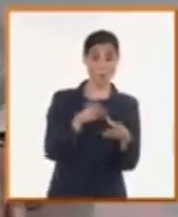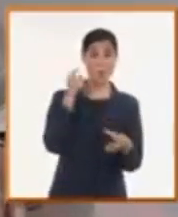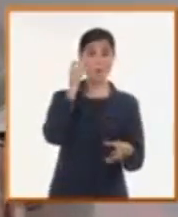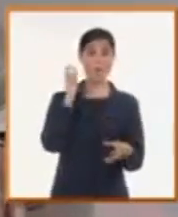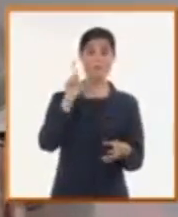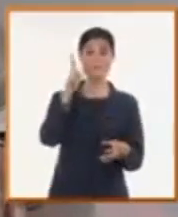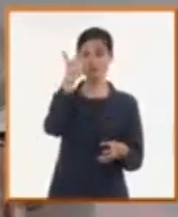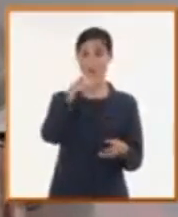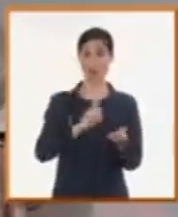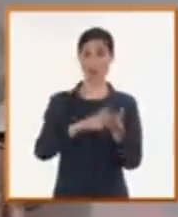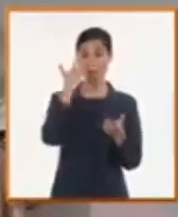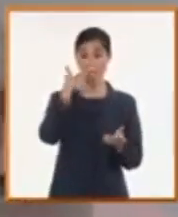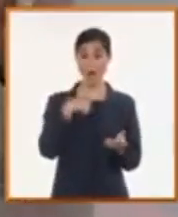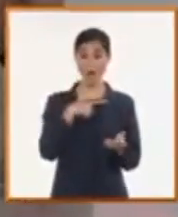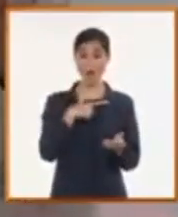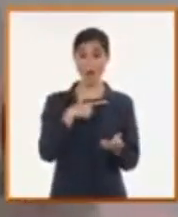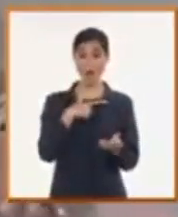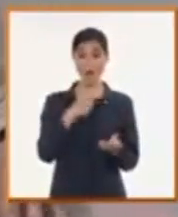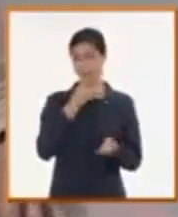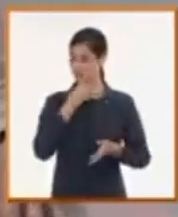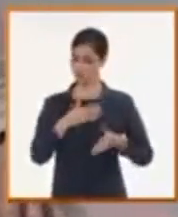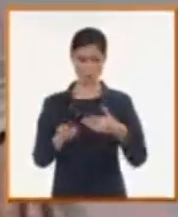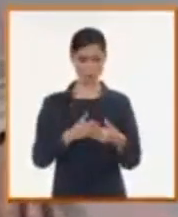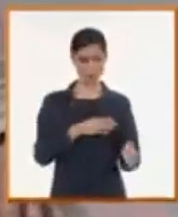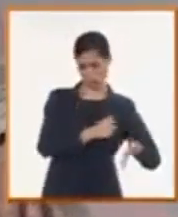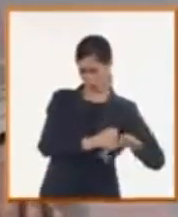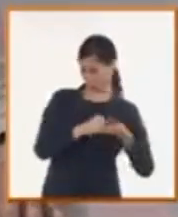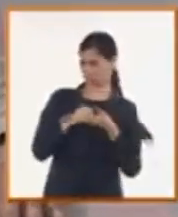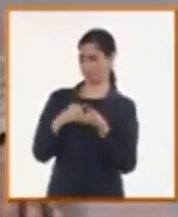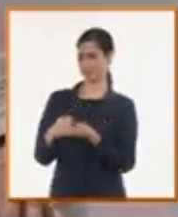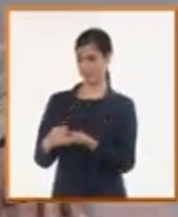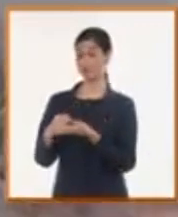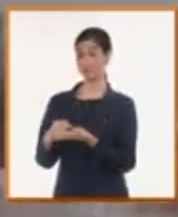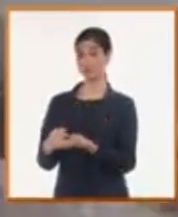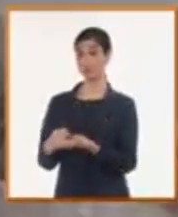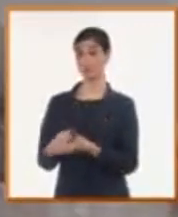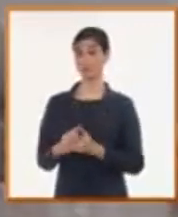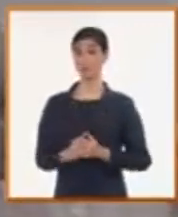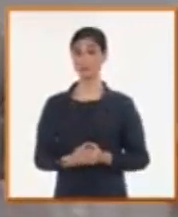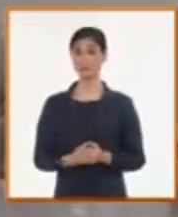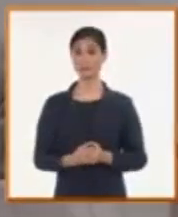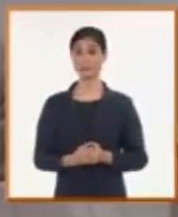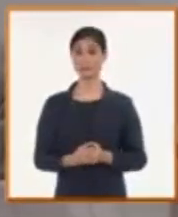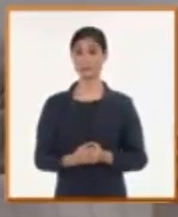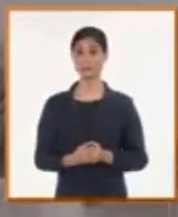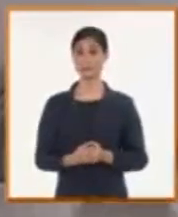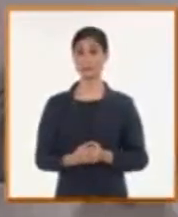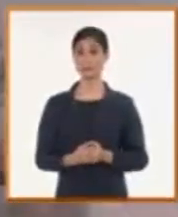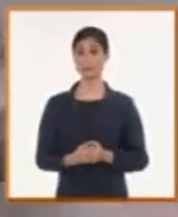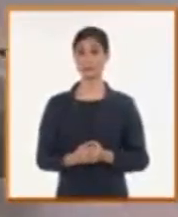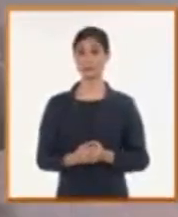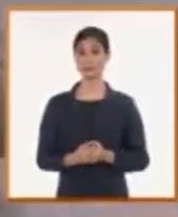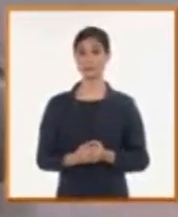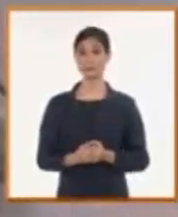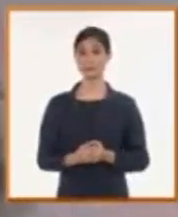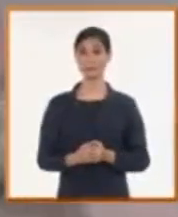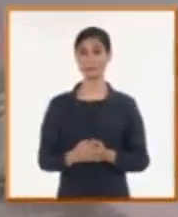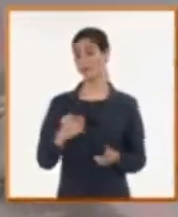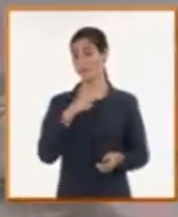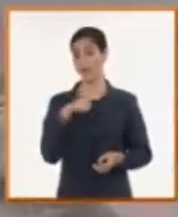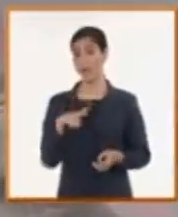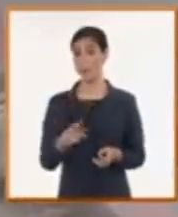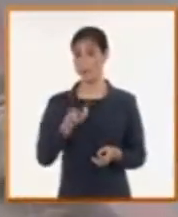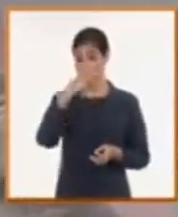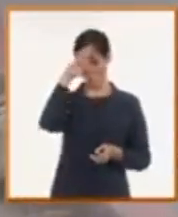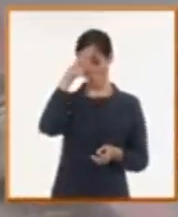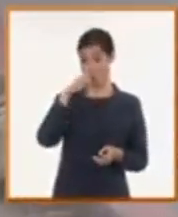que los angoleños fueron los que resolvieron su problema, porque nosotros, cuando acabó el conflicto internacional, cuando no, ya